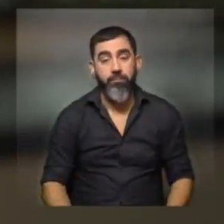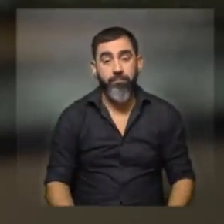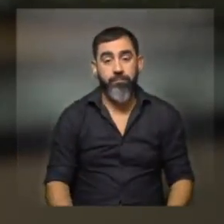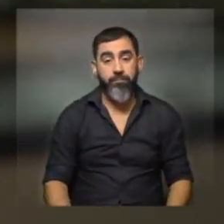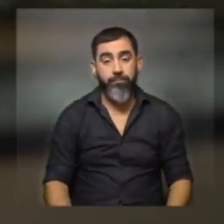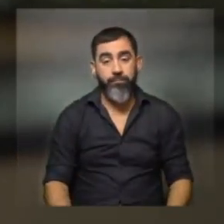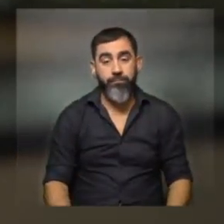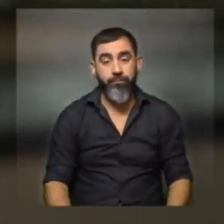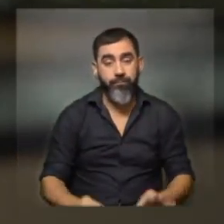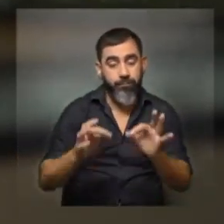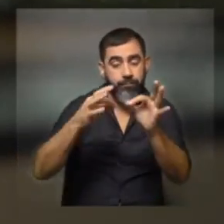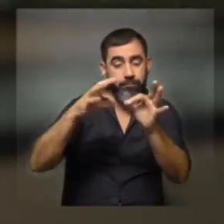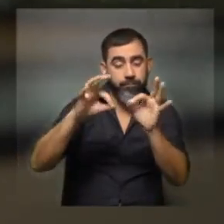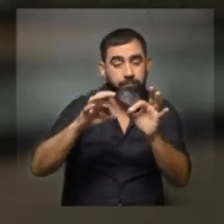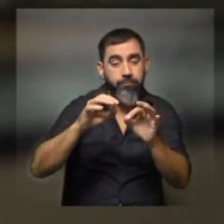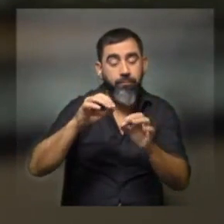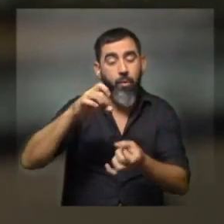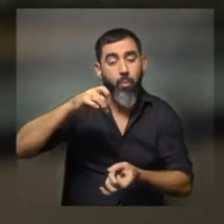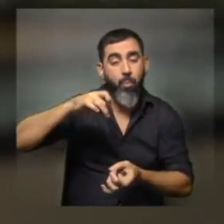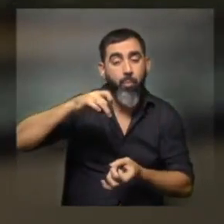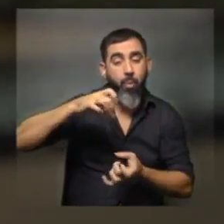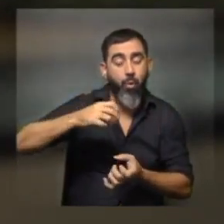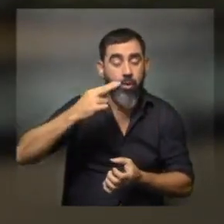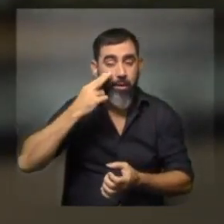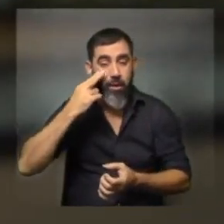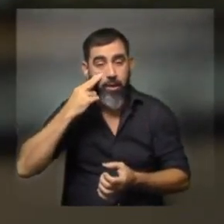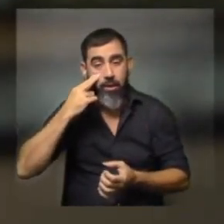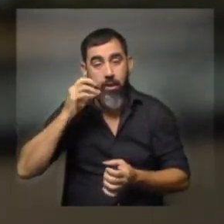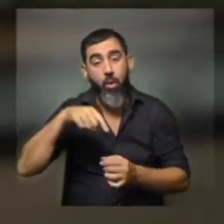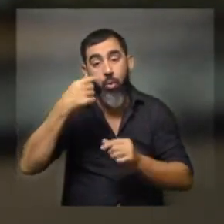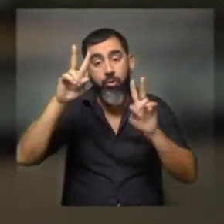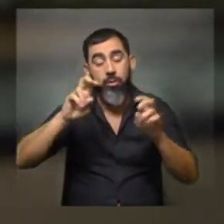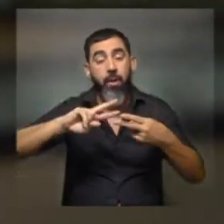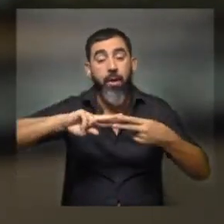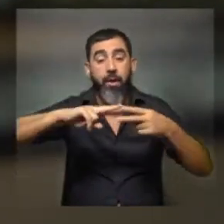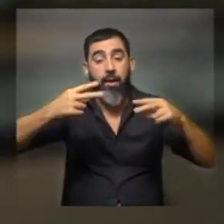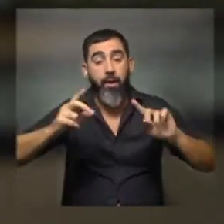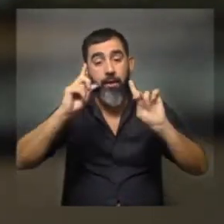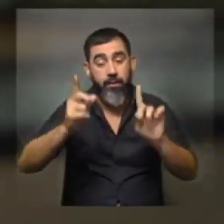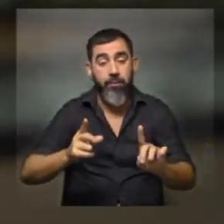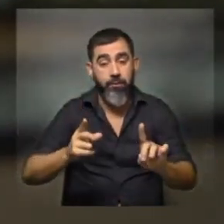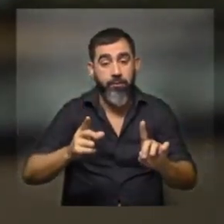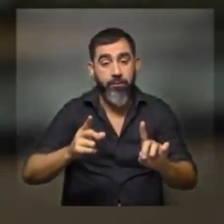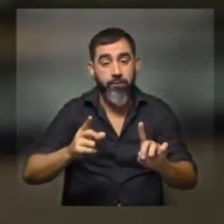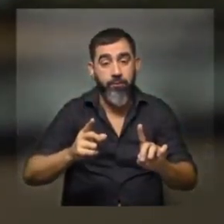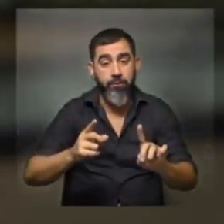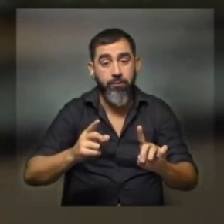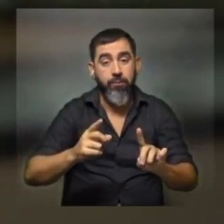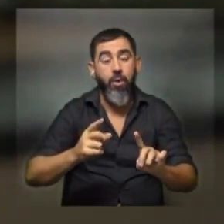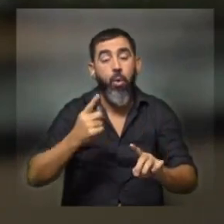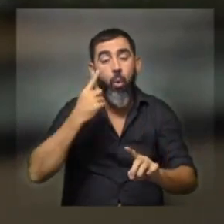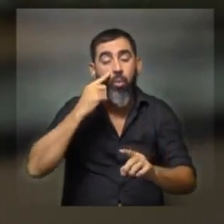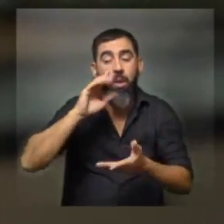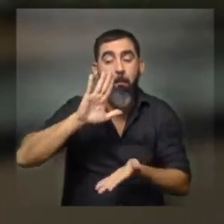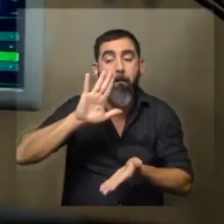a detectar proteínas anómalas, y otro tema es la genética. O sea, cada vez se conoce